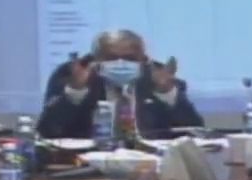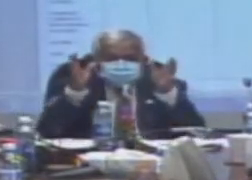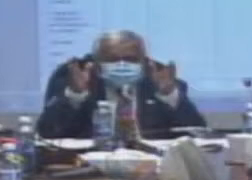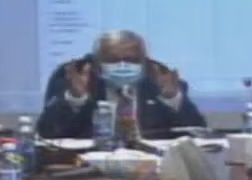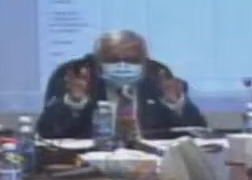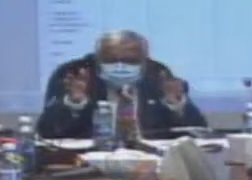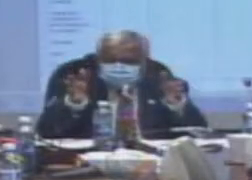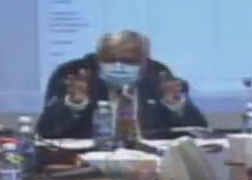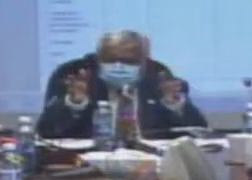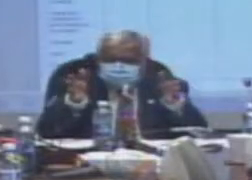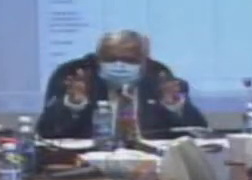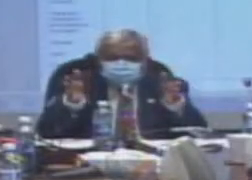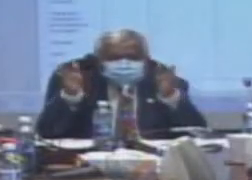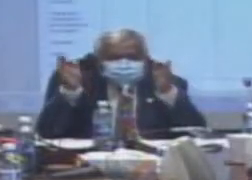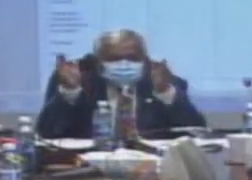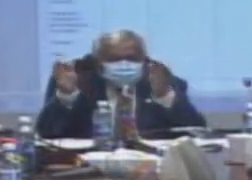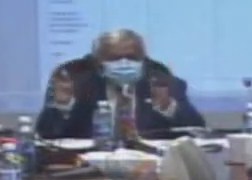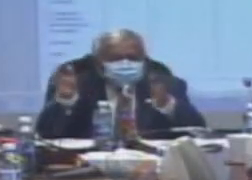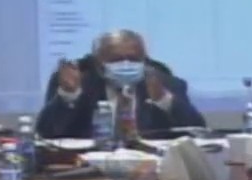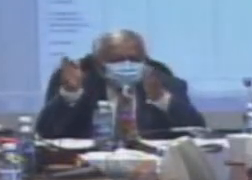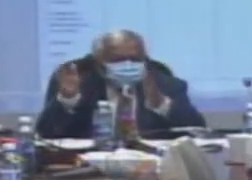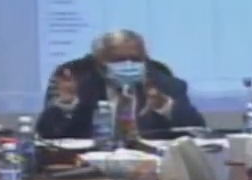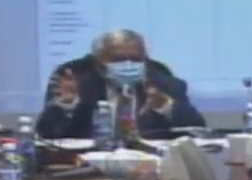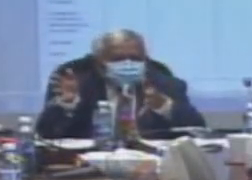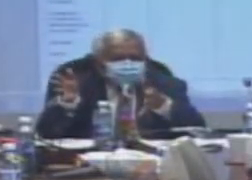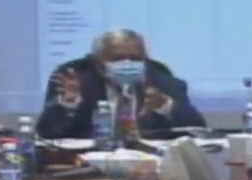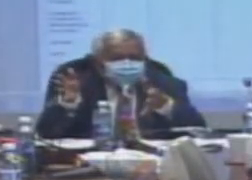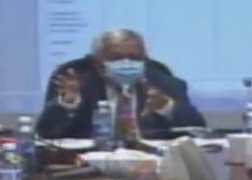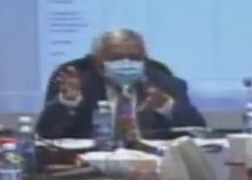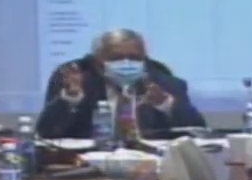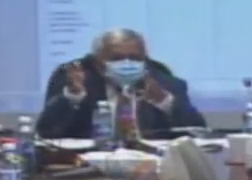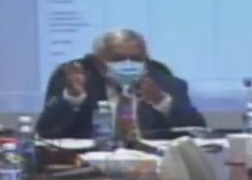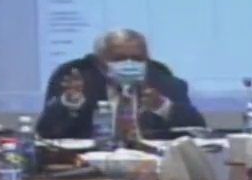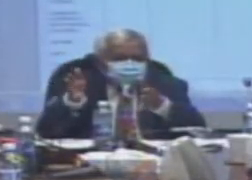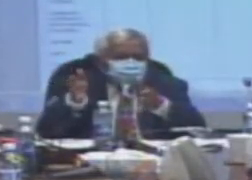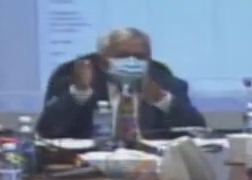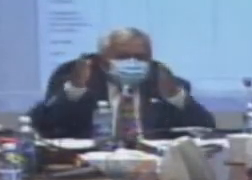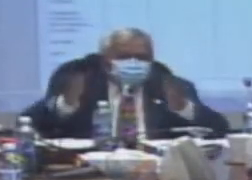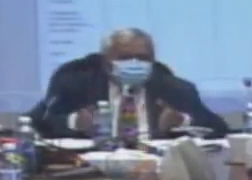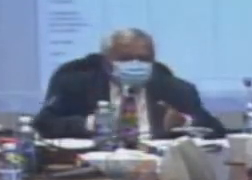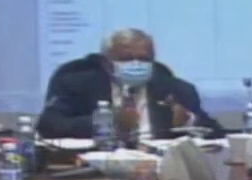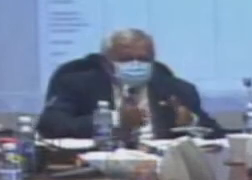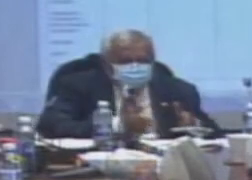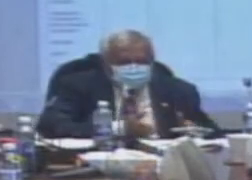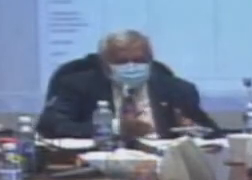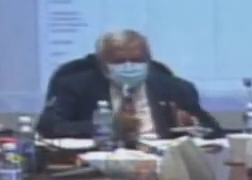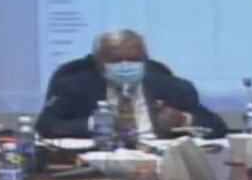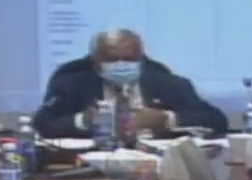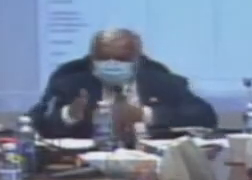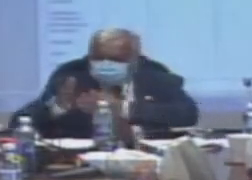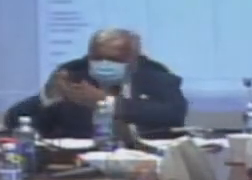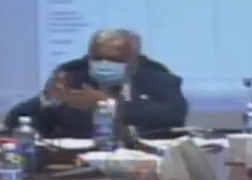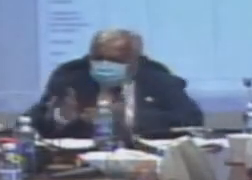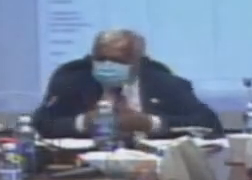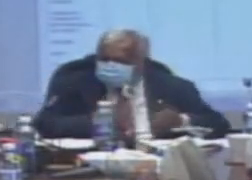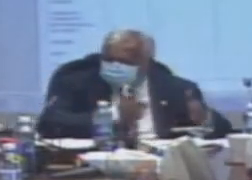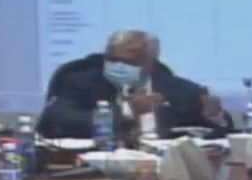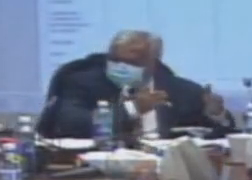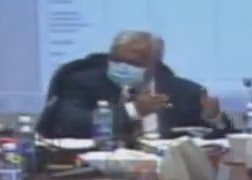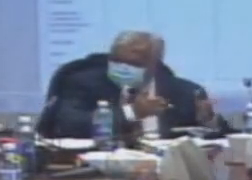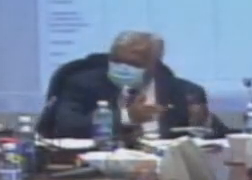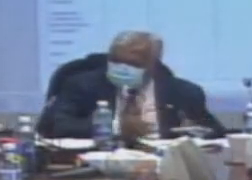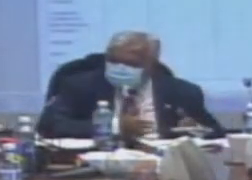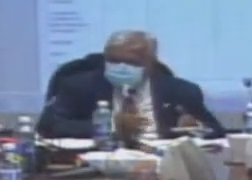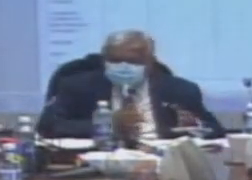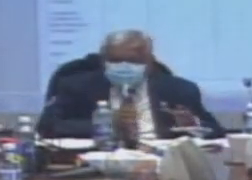a explicar que es un desarrollo nacional y no es doctrina de seguridad, no es de policías y